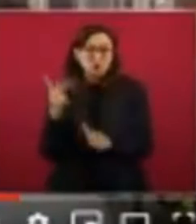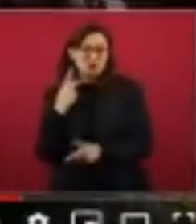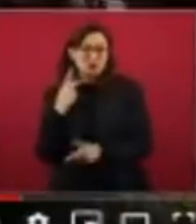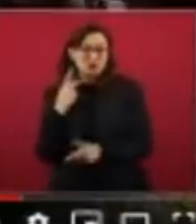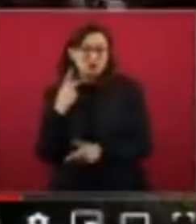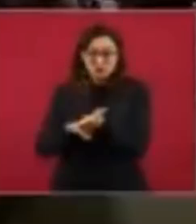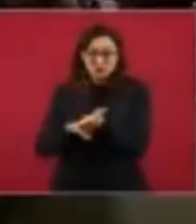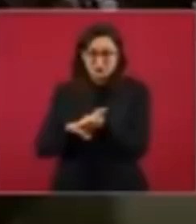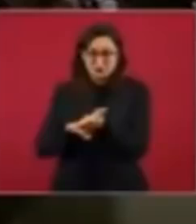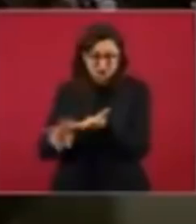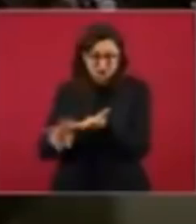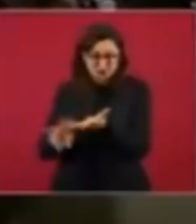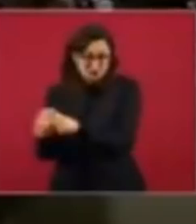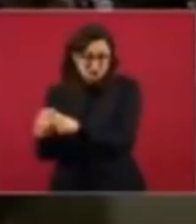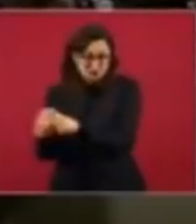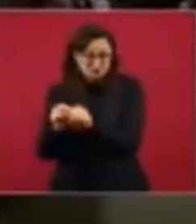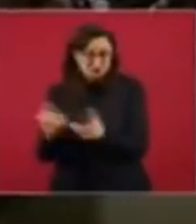cosa. Porque